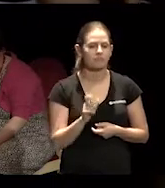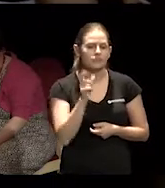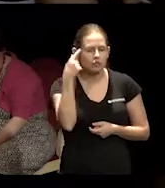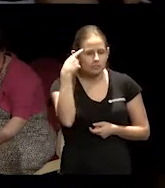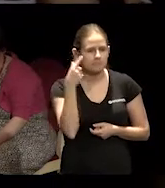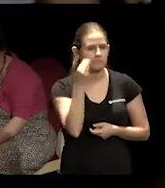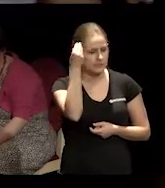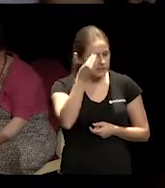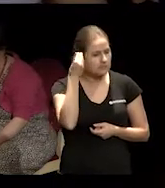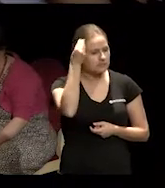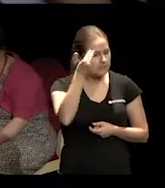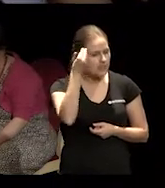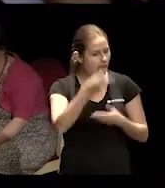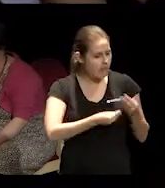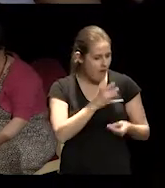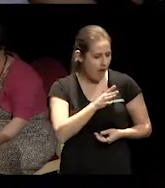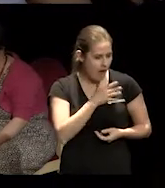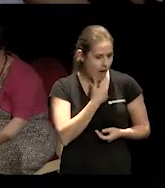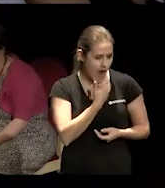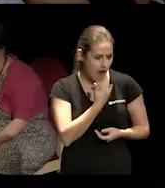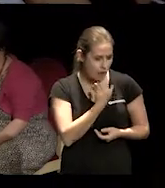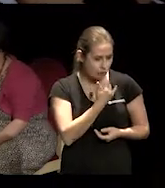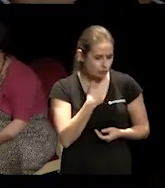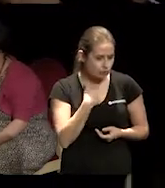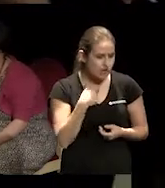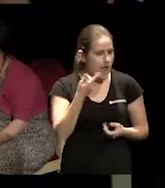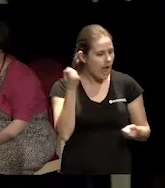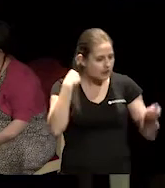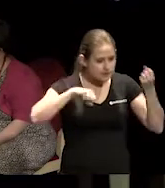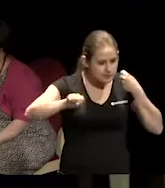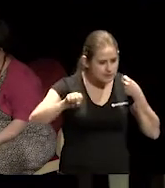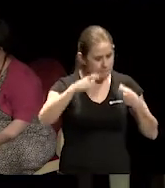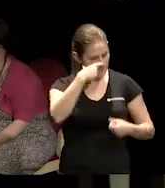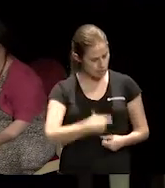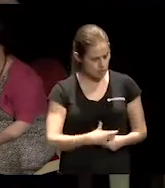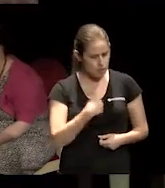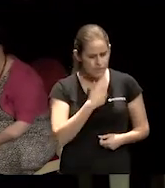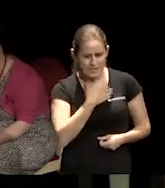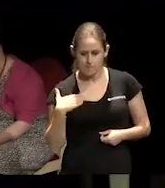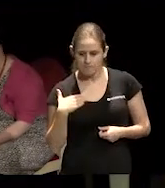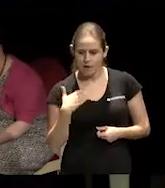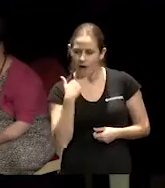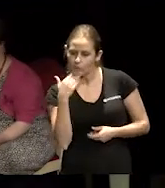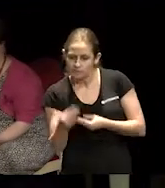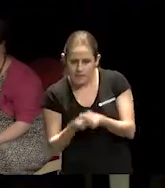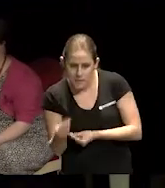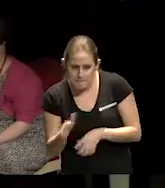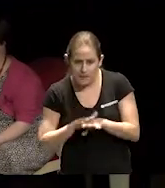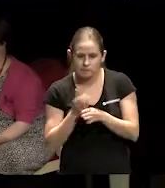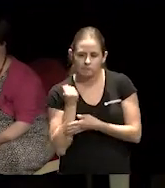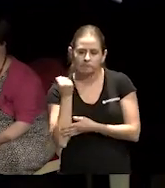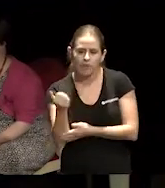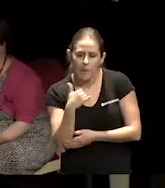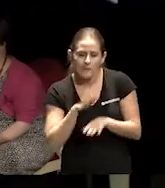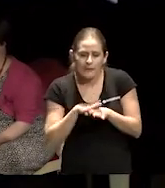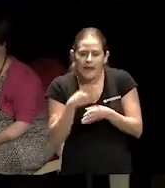como persona y también como artista. Lo que pasa es que no sabía qué hacer ni cómo hacerlo. ¿Podéis hacer algo